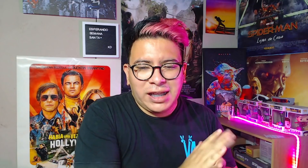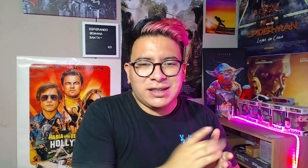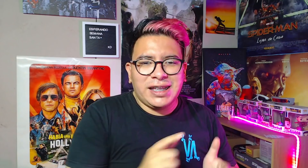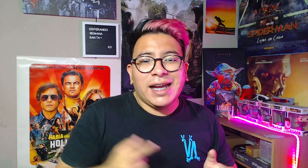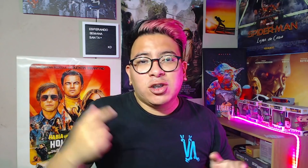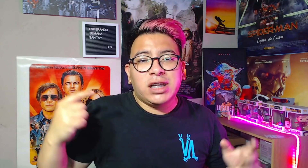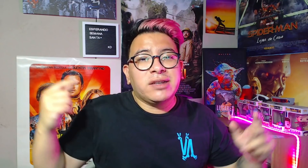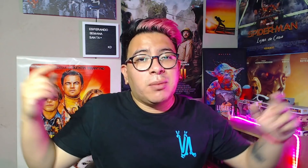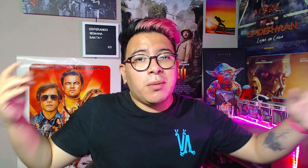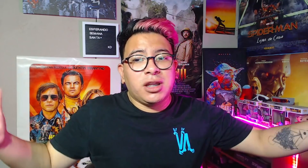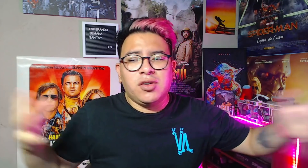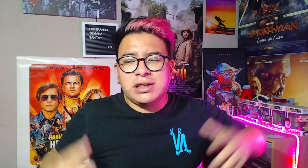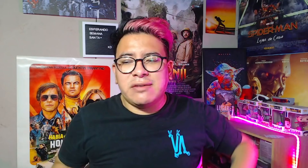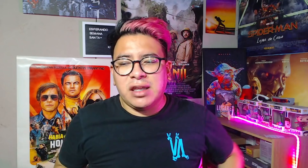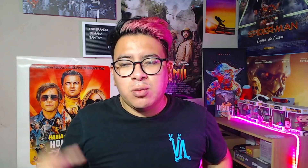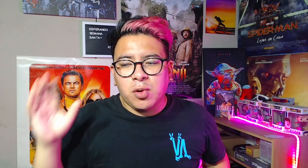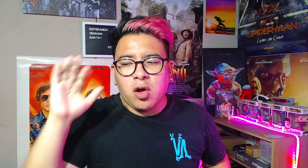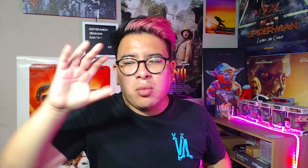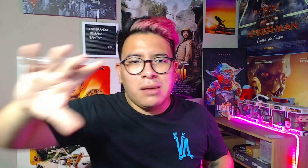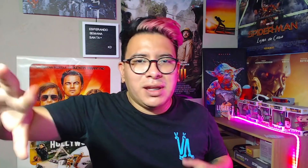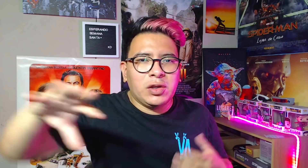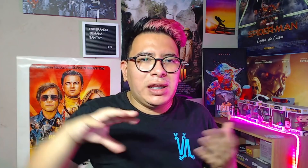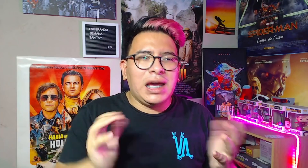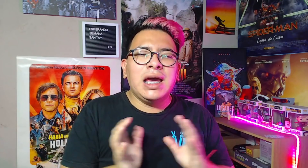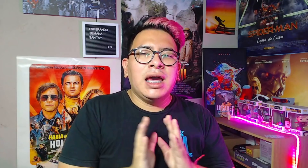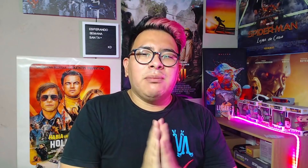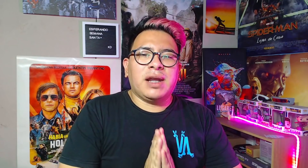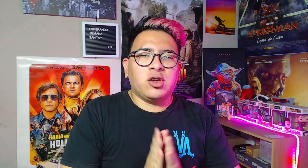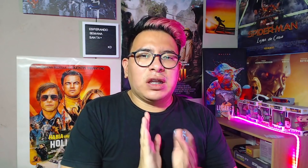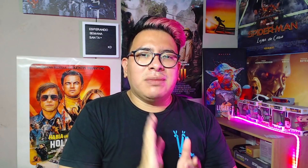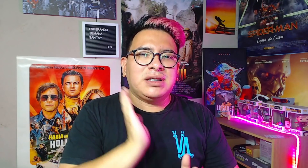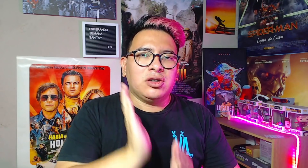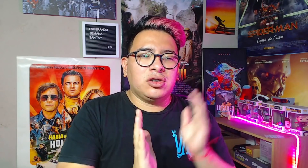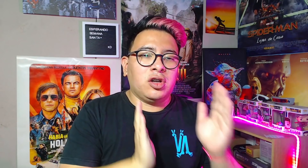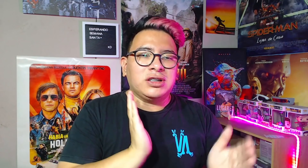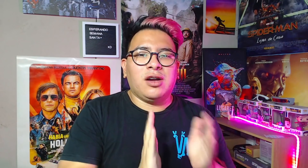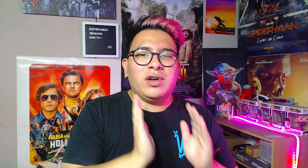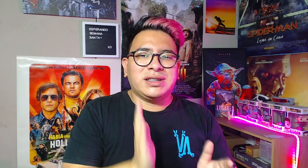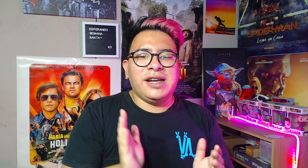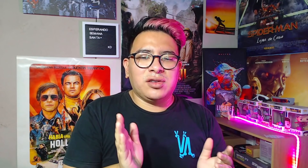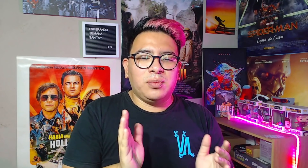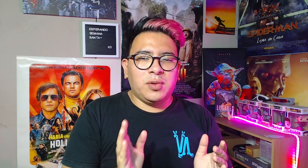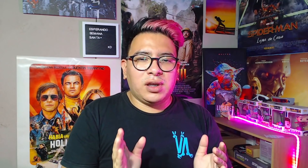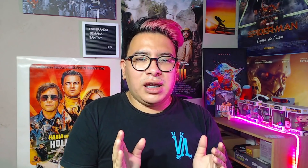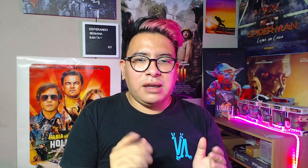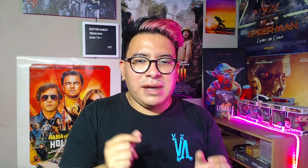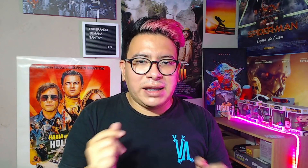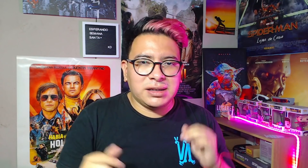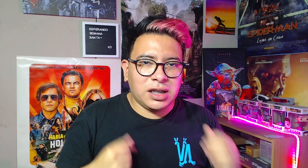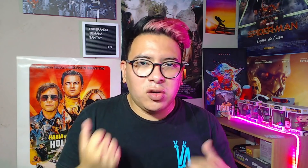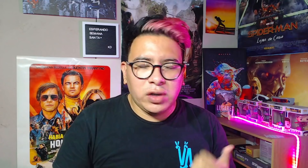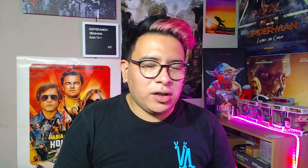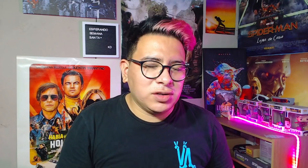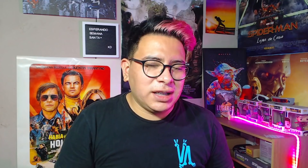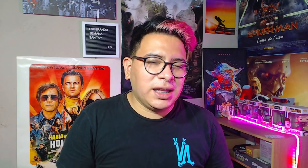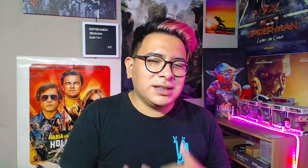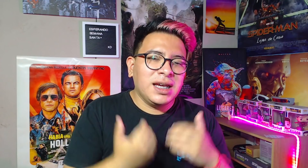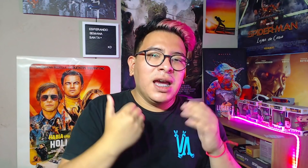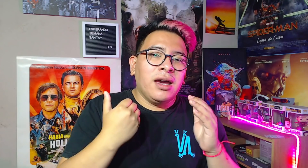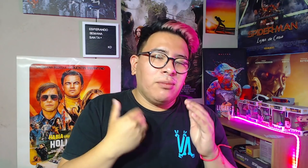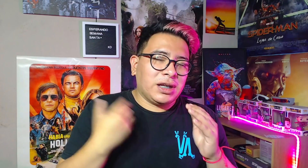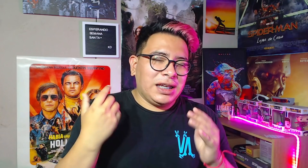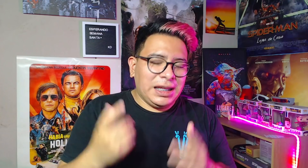Y desde ya yo les había prometido este video un poco como al mediodía. Perdónenme si no lo saco exacto porque me atrasé con unas